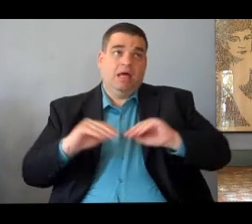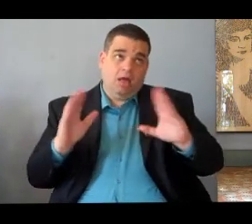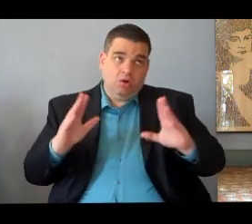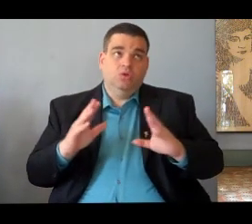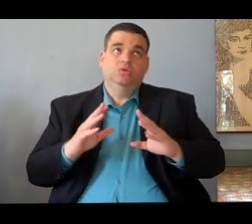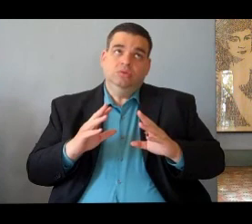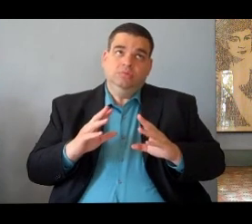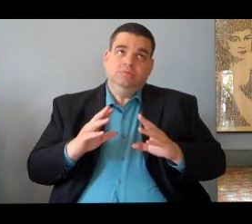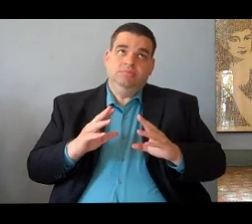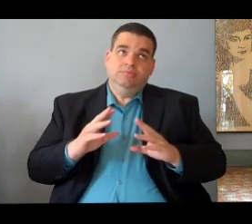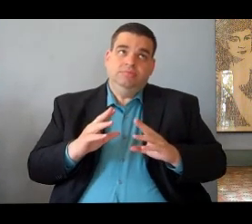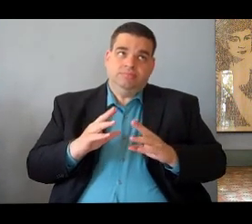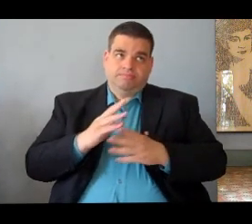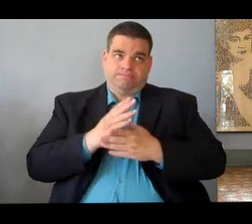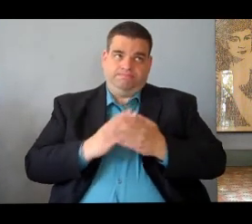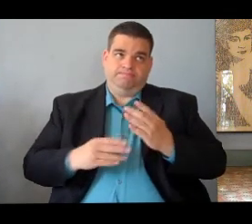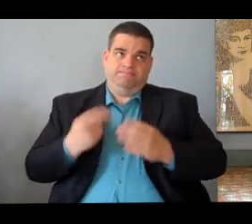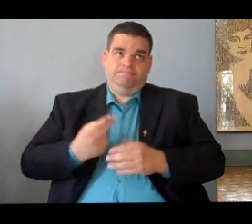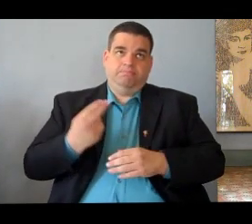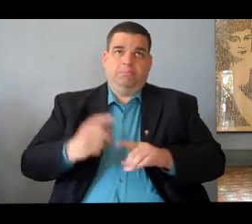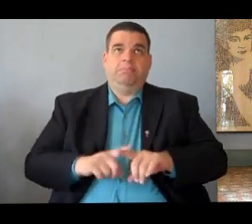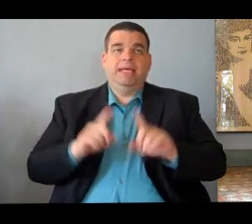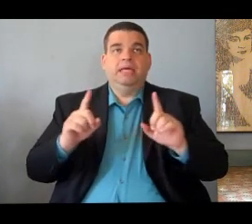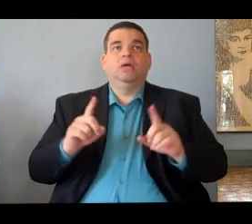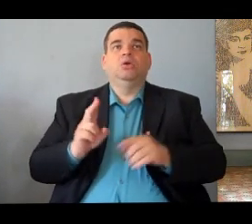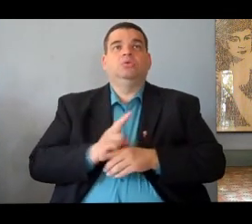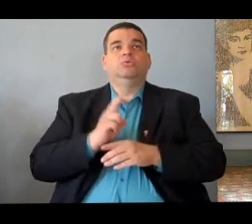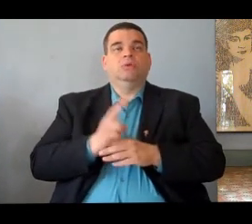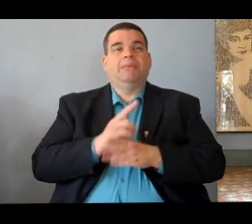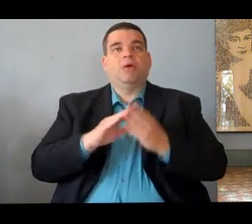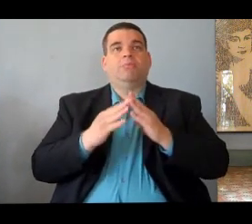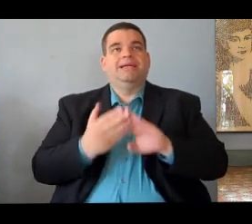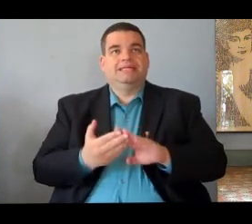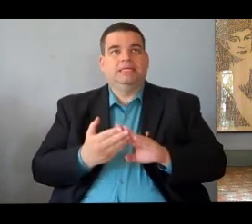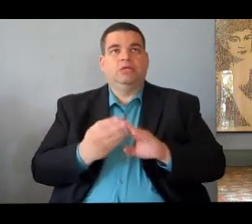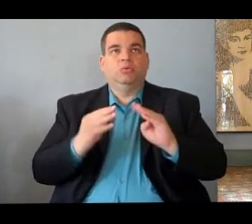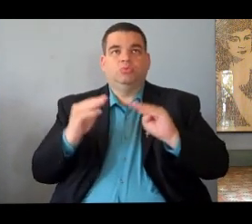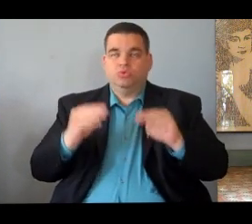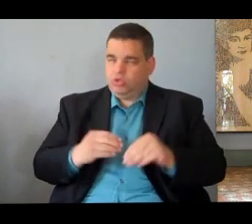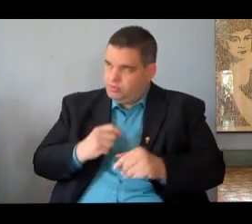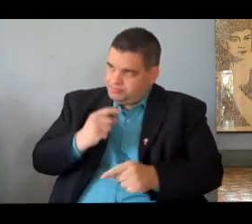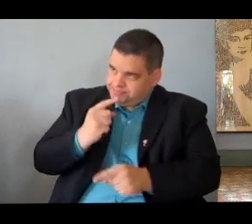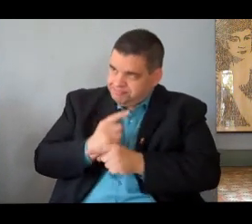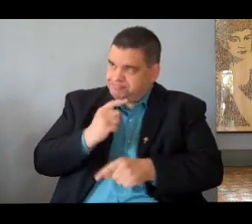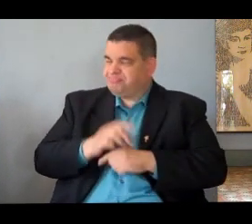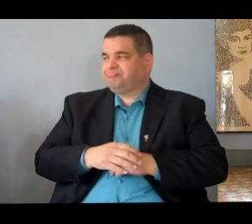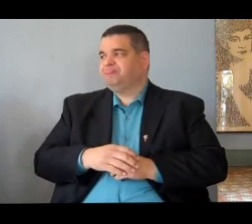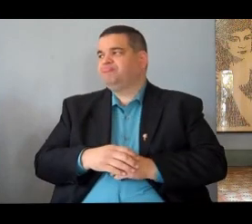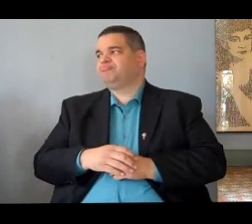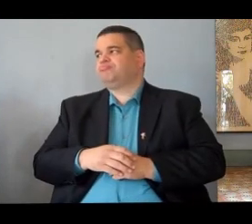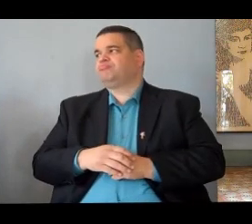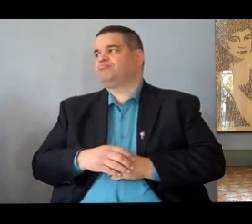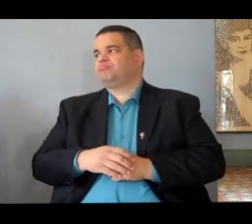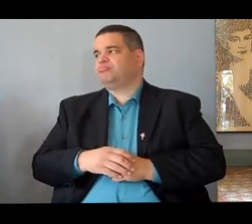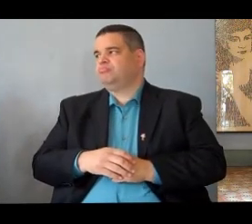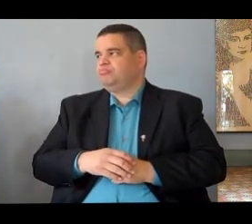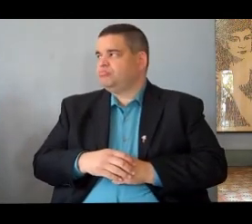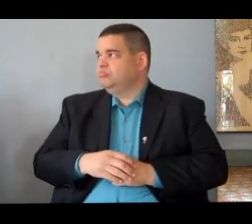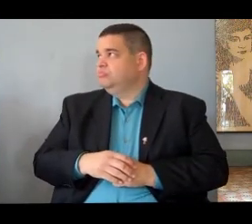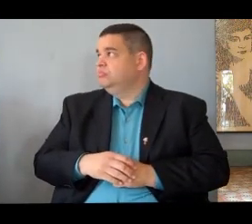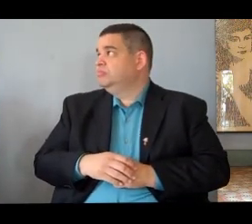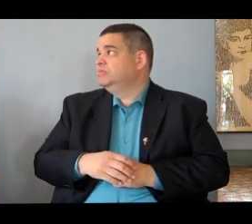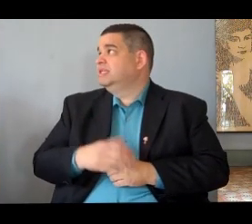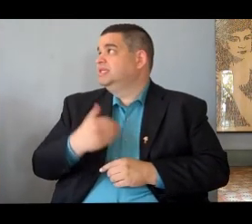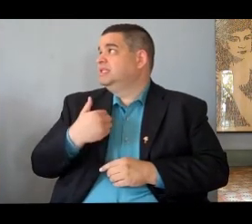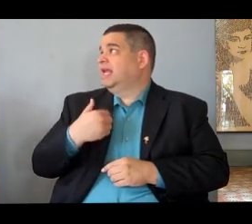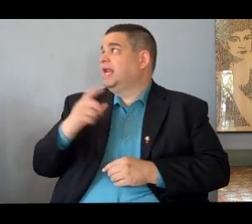¿verdad? Que lo hemos hablado ahora. Pero se utiliza para convertirlo en el museo. Es correcto. Okay. Y tenemos los leones atrás. Es que tú no los sí, has visto. Ya, ¿Ya